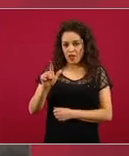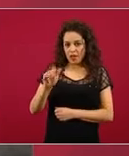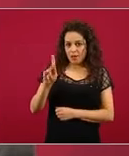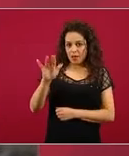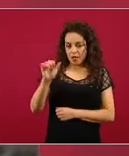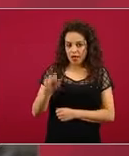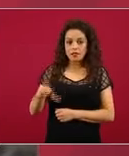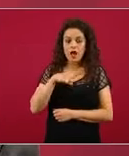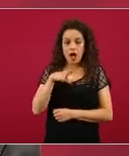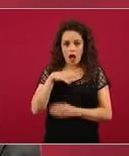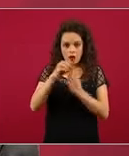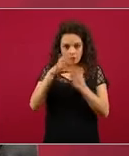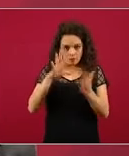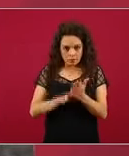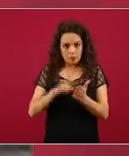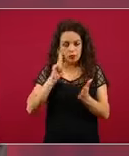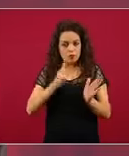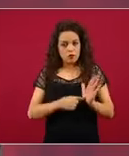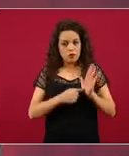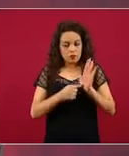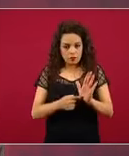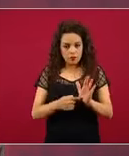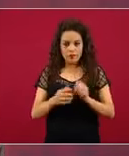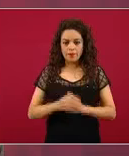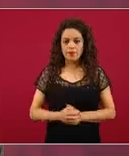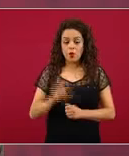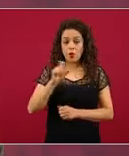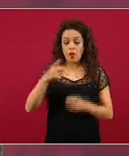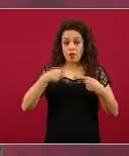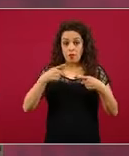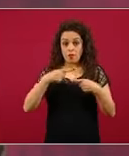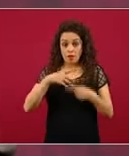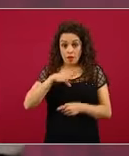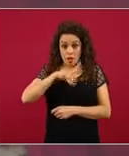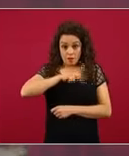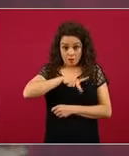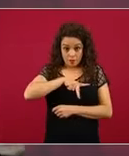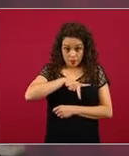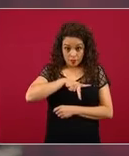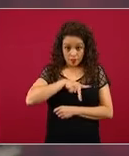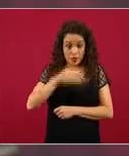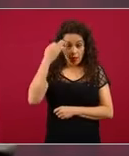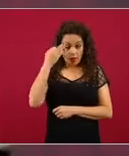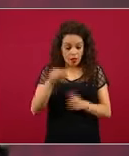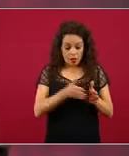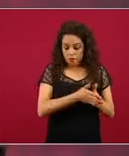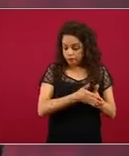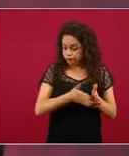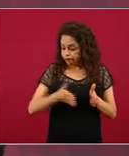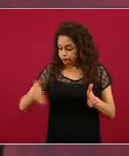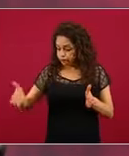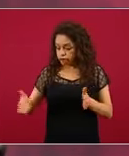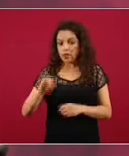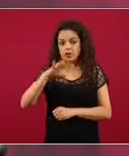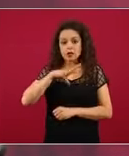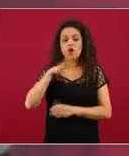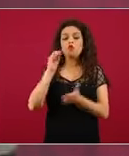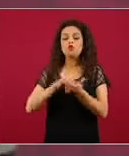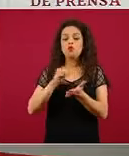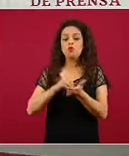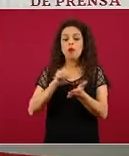el tiempo que ha transcurrido desde que la persona infectó y si existe todavía la presencia de cierta